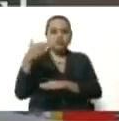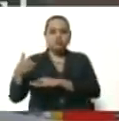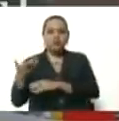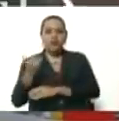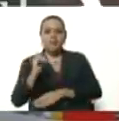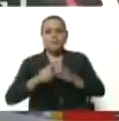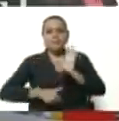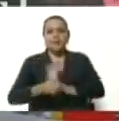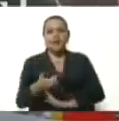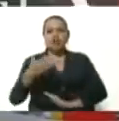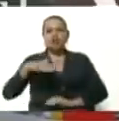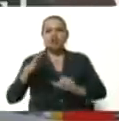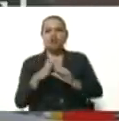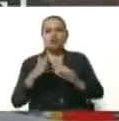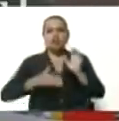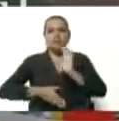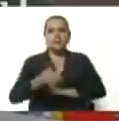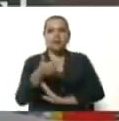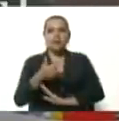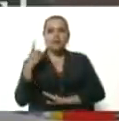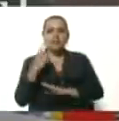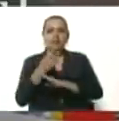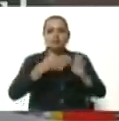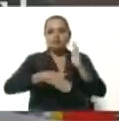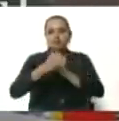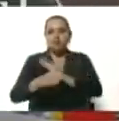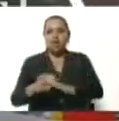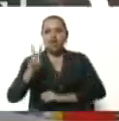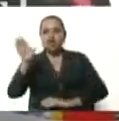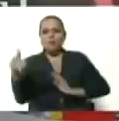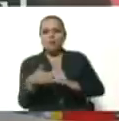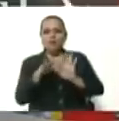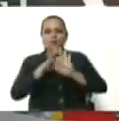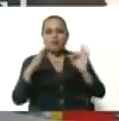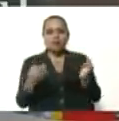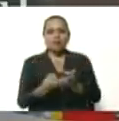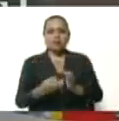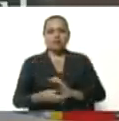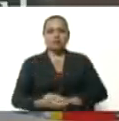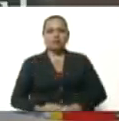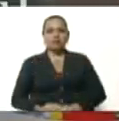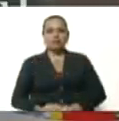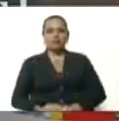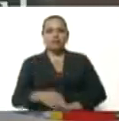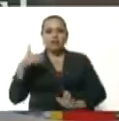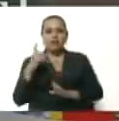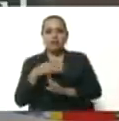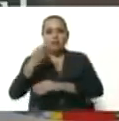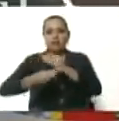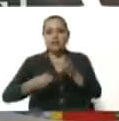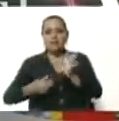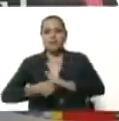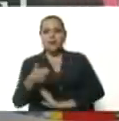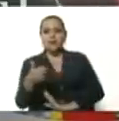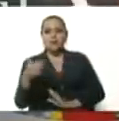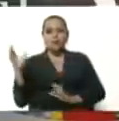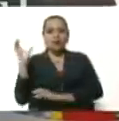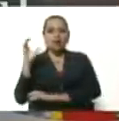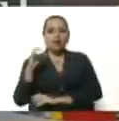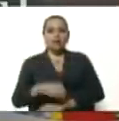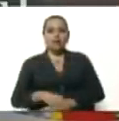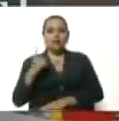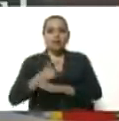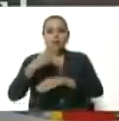casos. ¿Dónde está un caso? Visitamos a las 2.000 familias alrededor del caso. Hay que hacer algo más por Caracas. Hay que